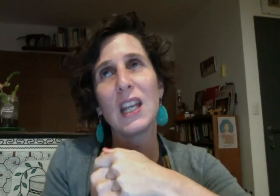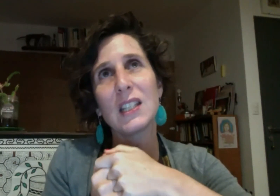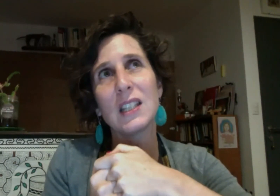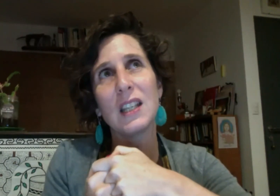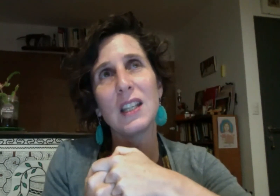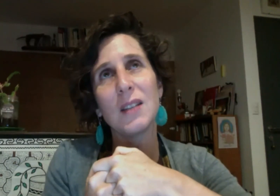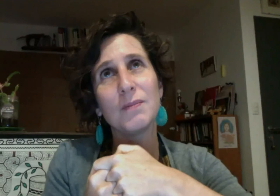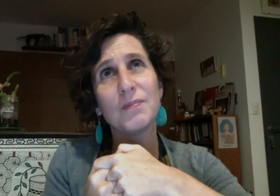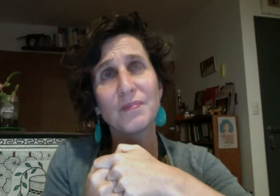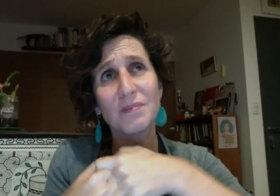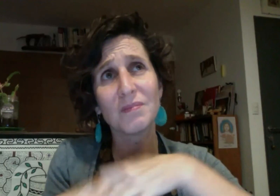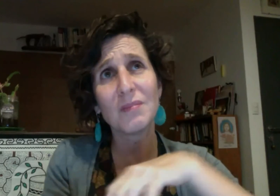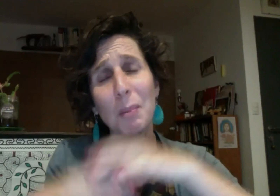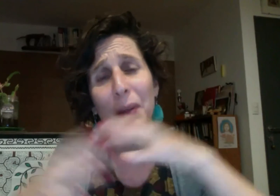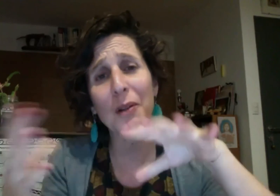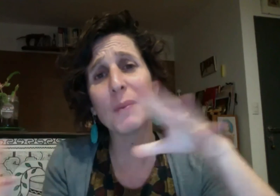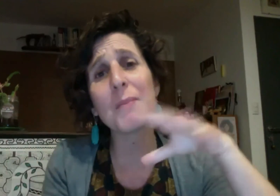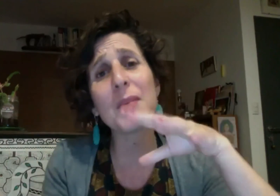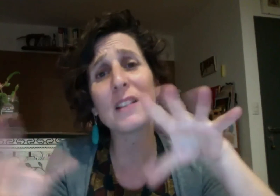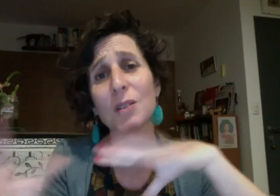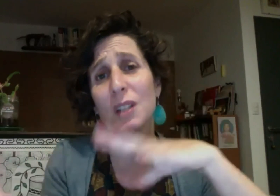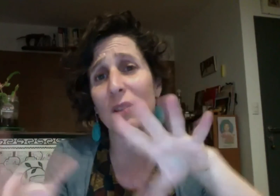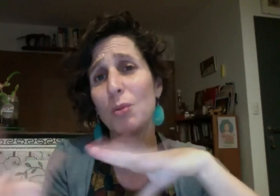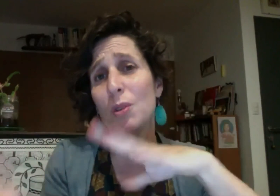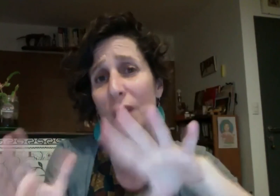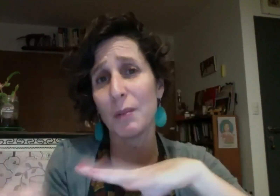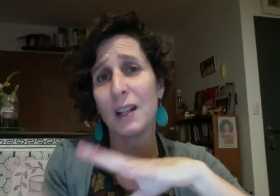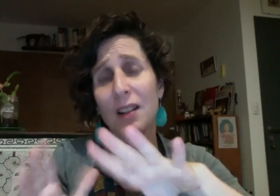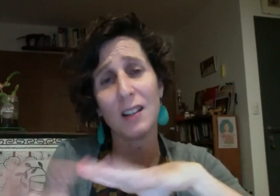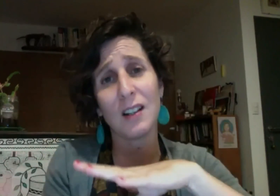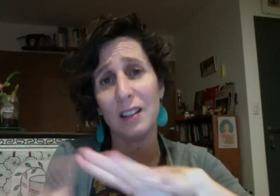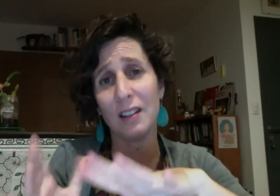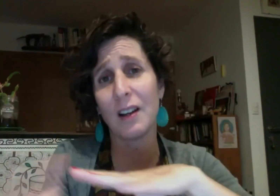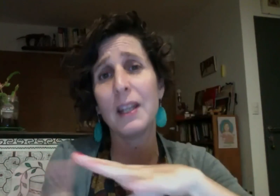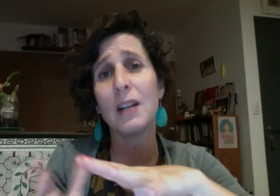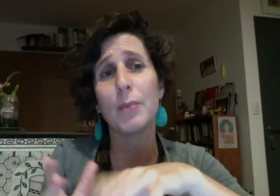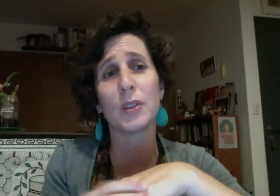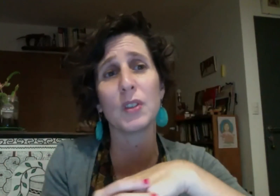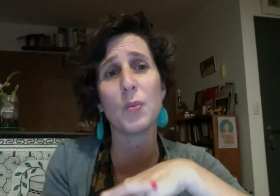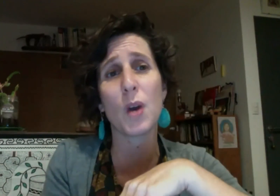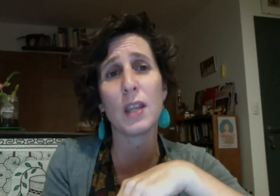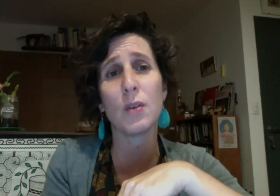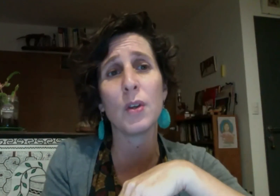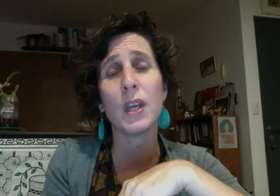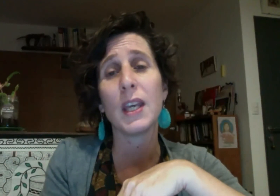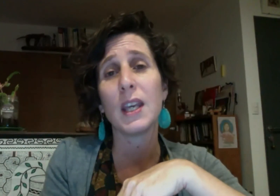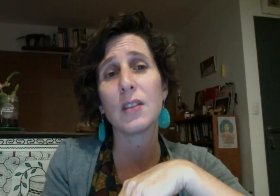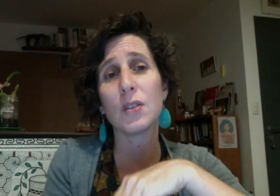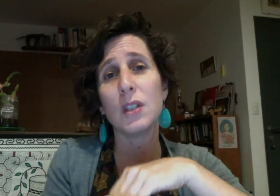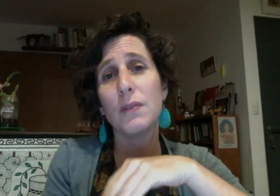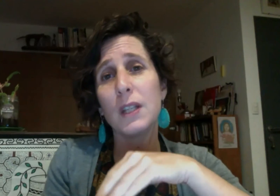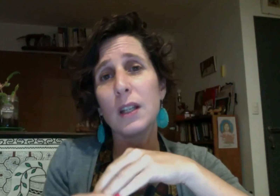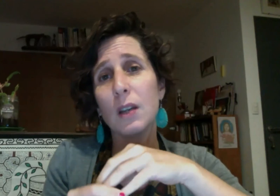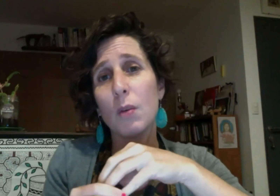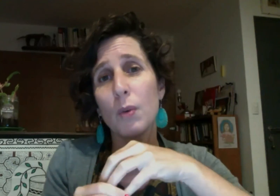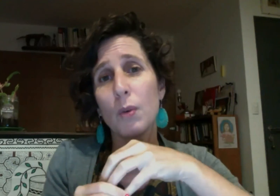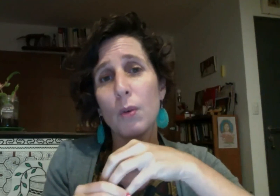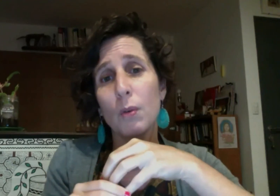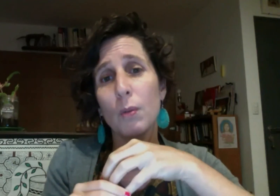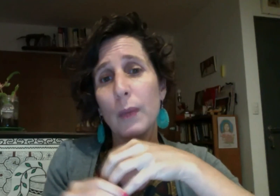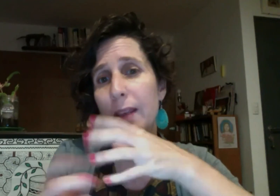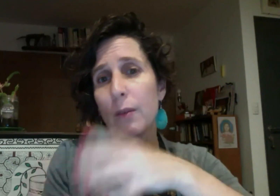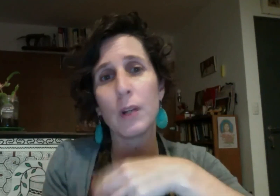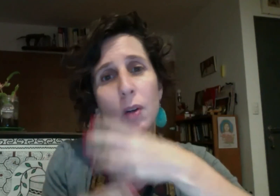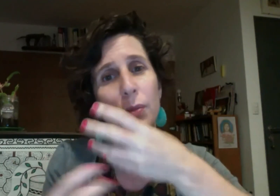en este panorama mixto que intuyo que va a haber el próximo año, eso significa que